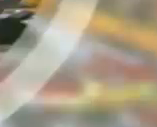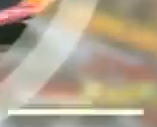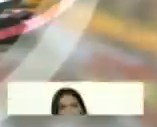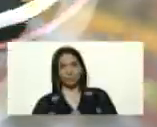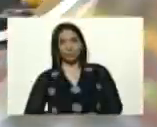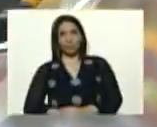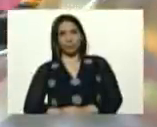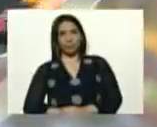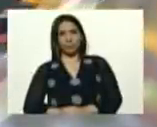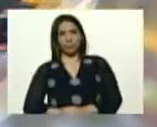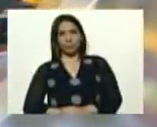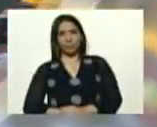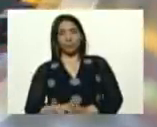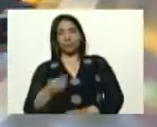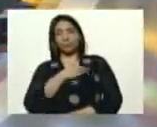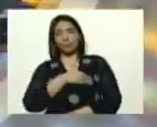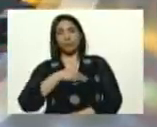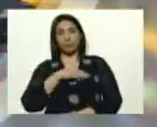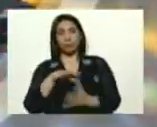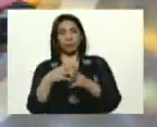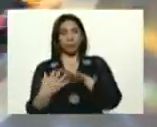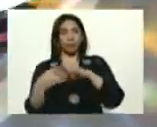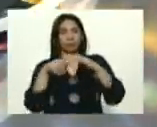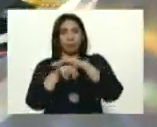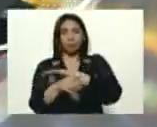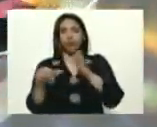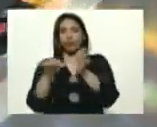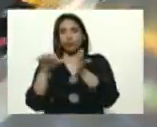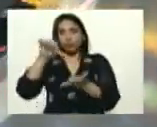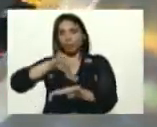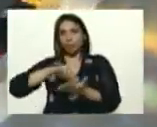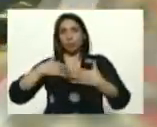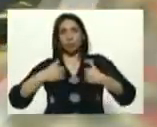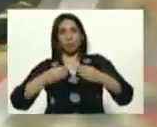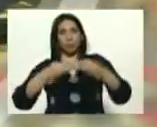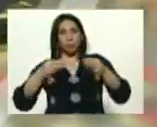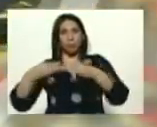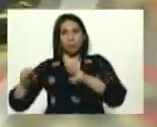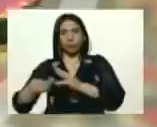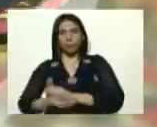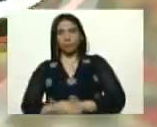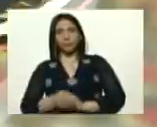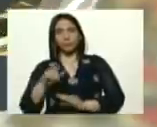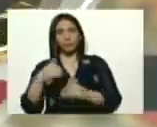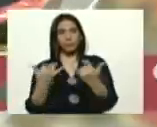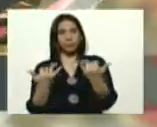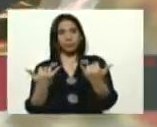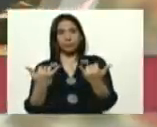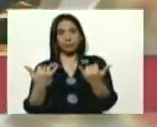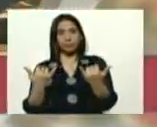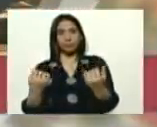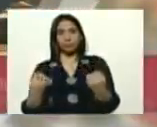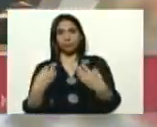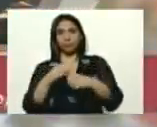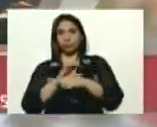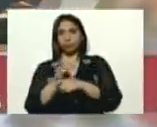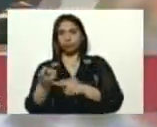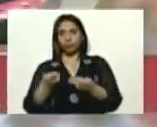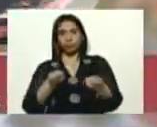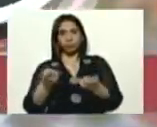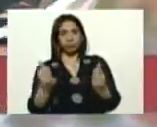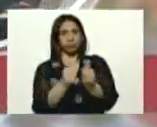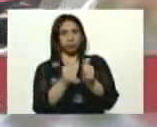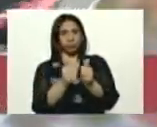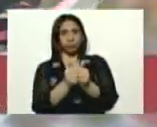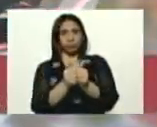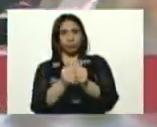programa La Misión Barrio Adentro, donde el eje de la salud pública y actualmente en la pandemia, coordinando con el sector privado